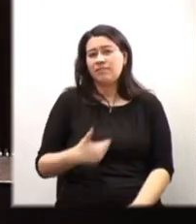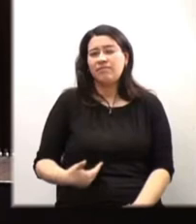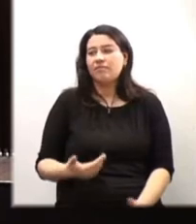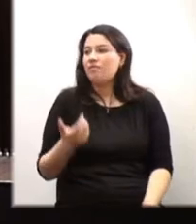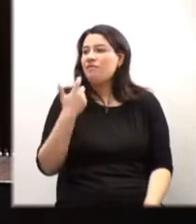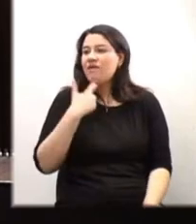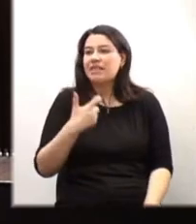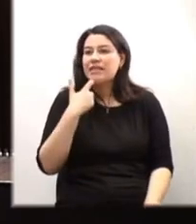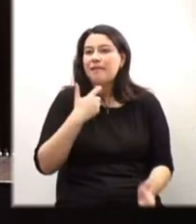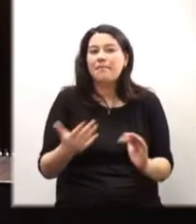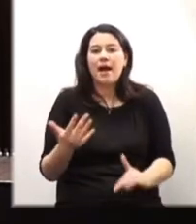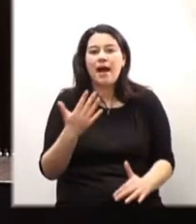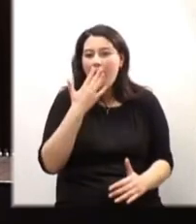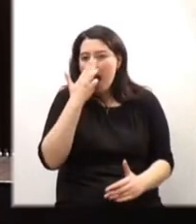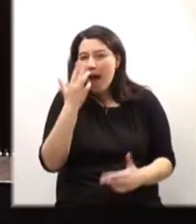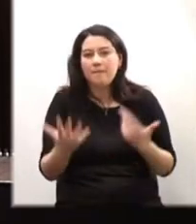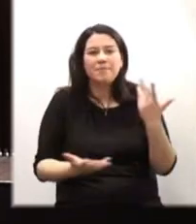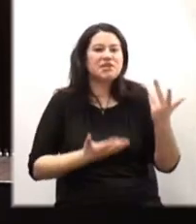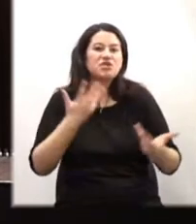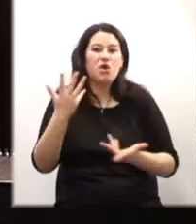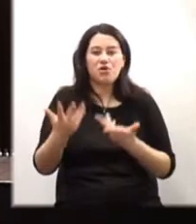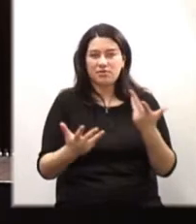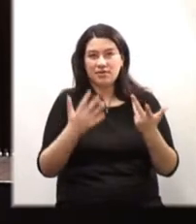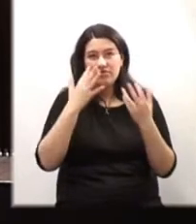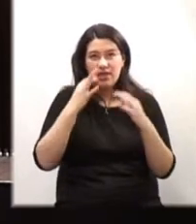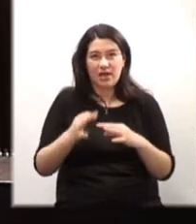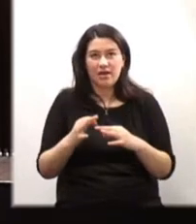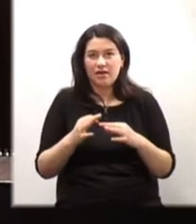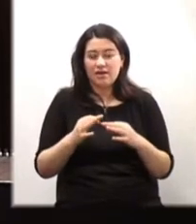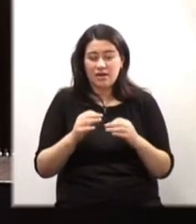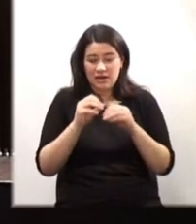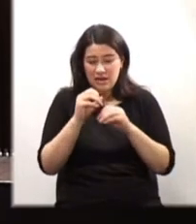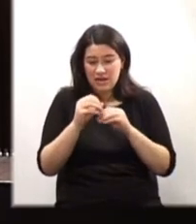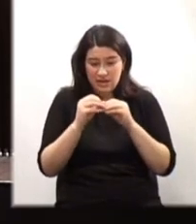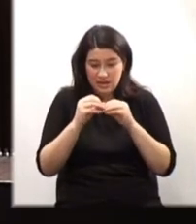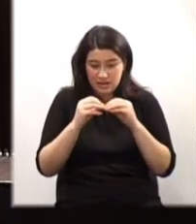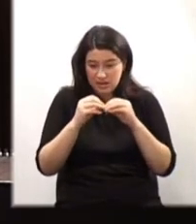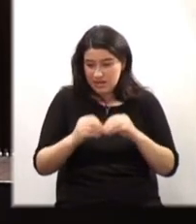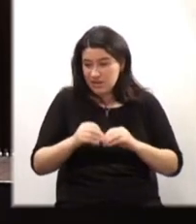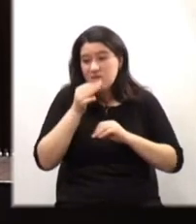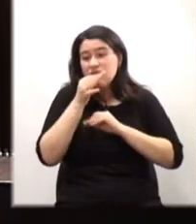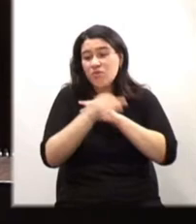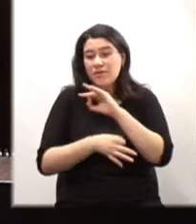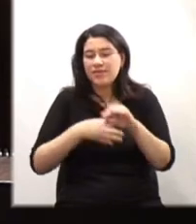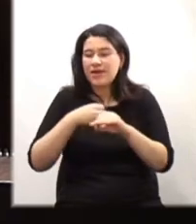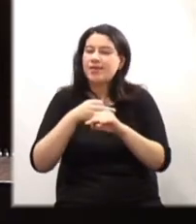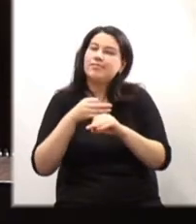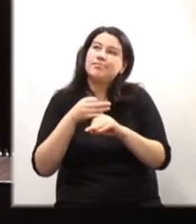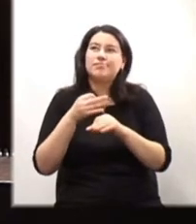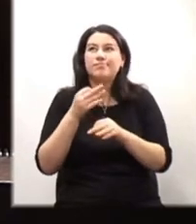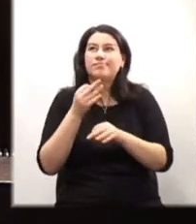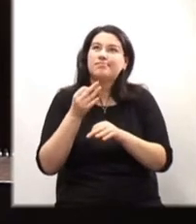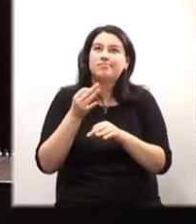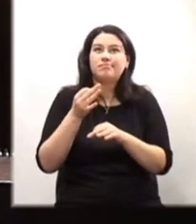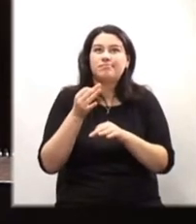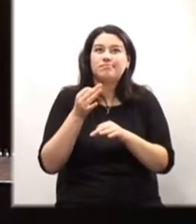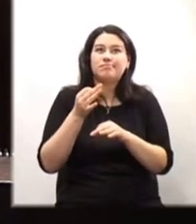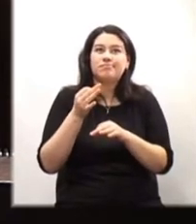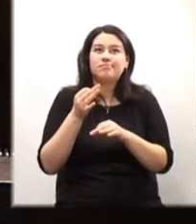ambición que expresa esta rendición de cuentas. Es una rendición de cuentas que